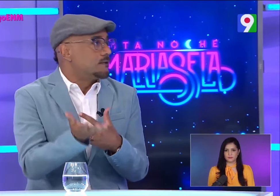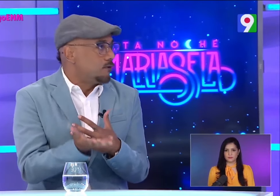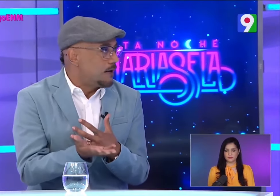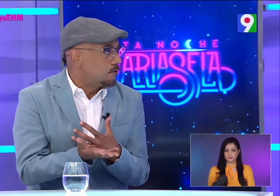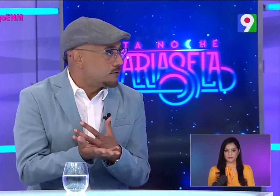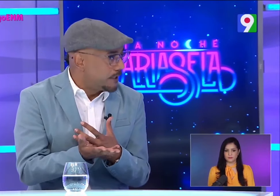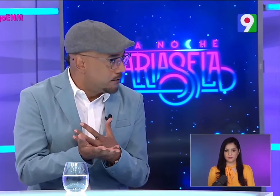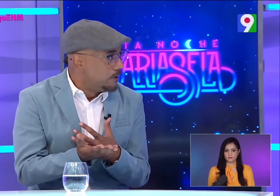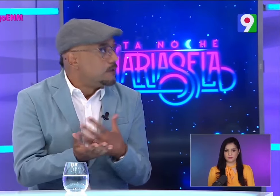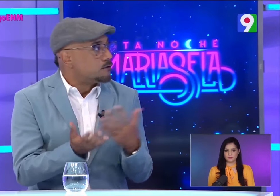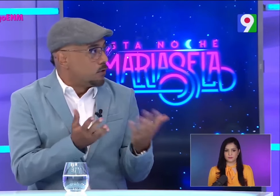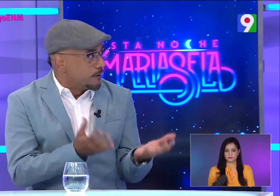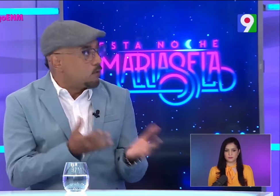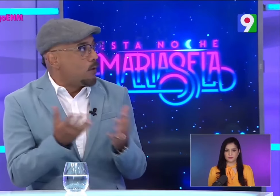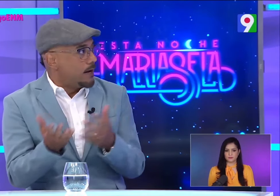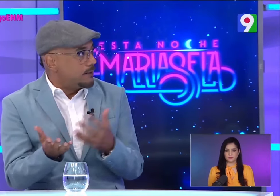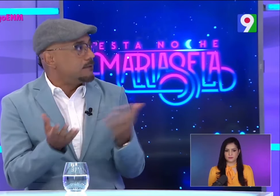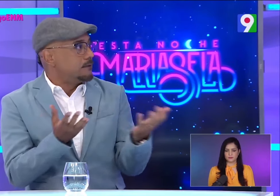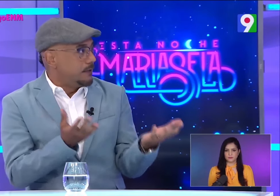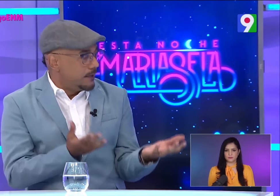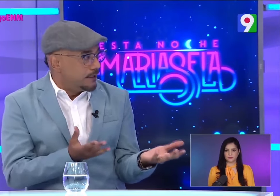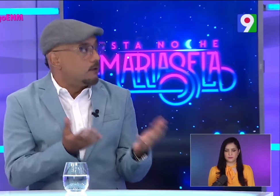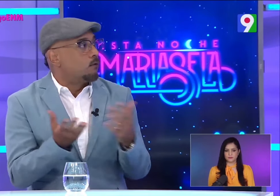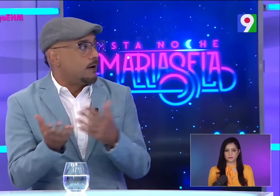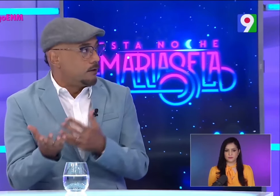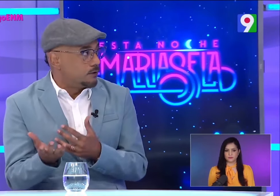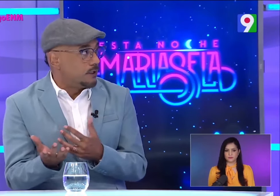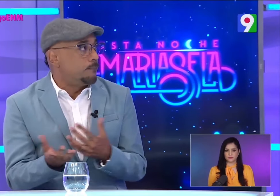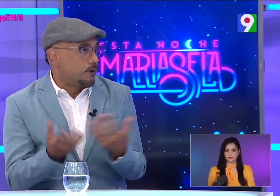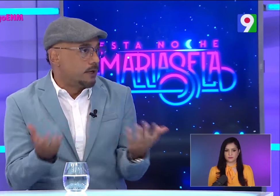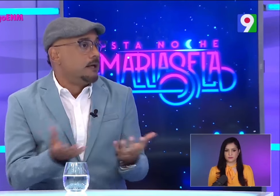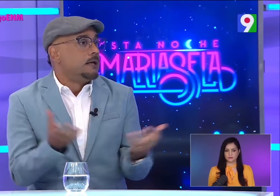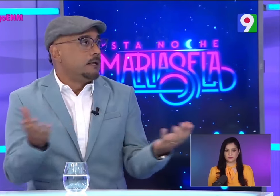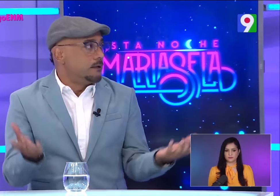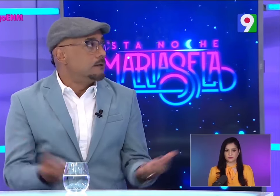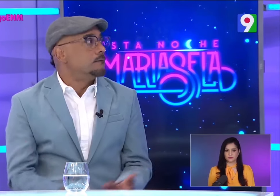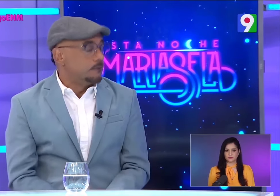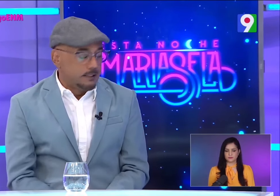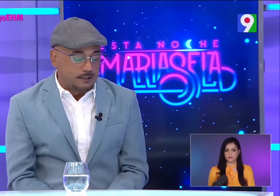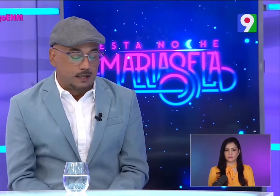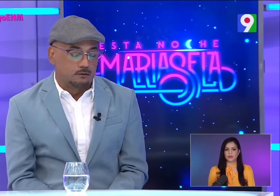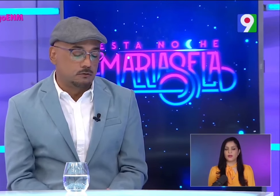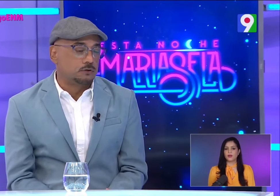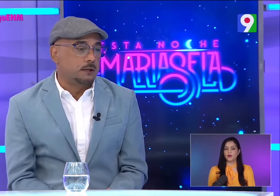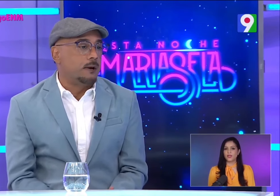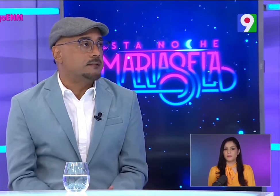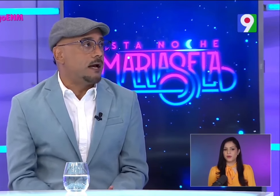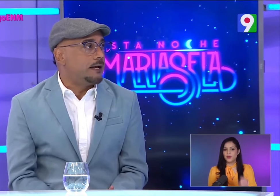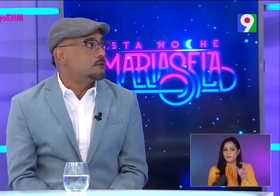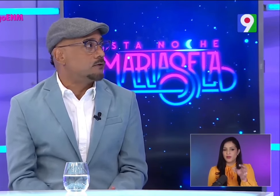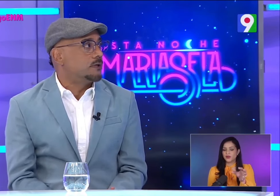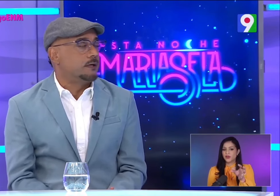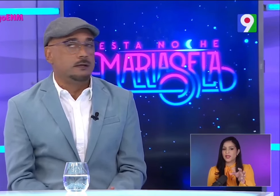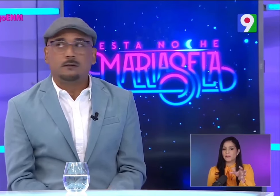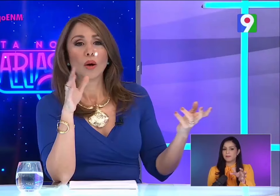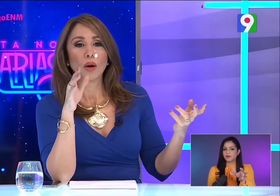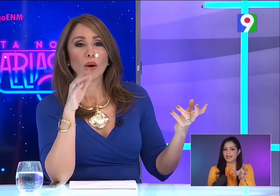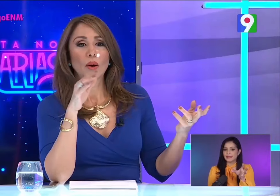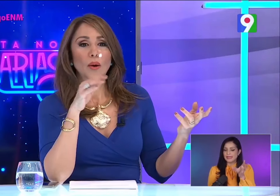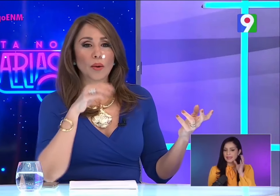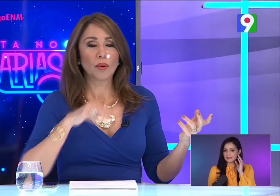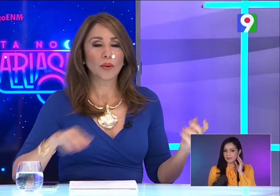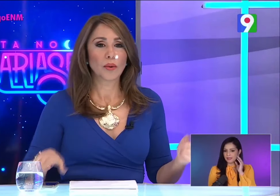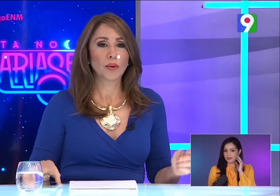recomendación al consejo sobre Cuáles tienen O cuál no tiene porque porque el consejo no sabe necesariamente es pero creo que es